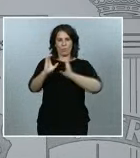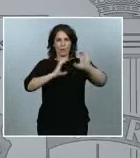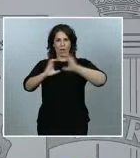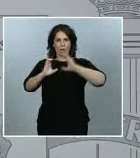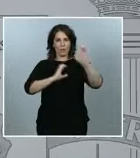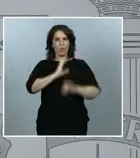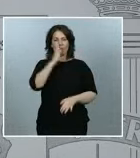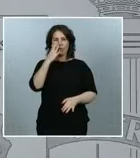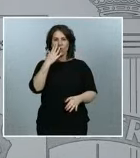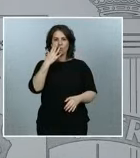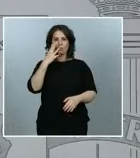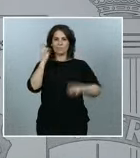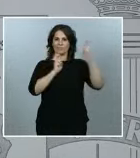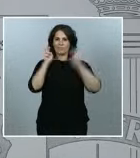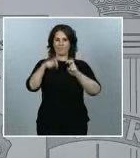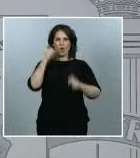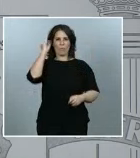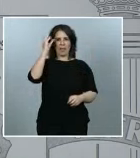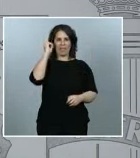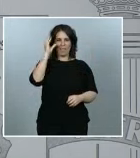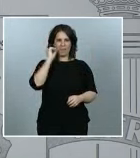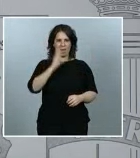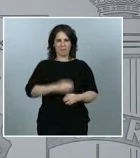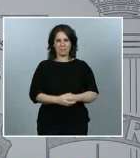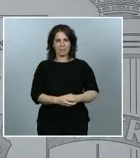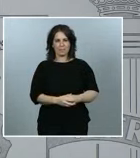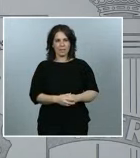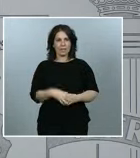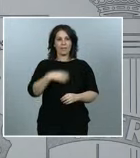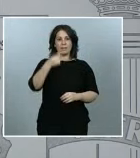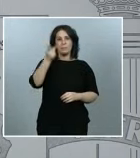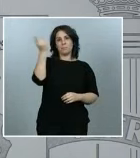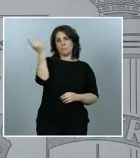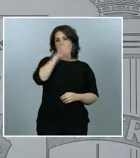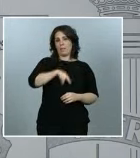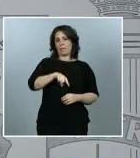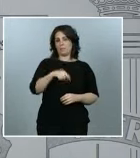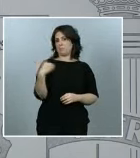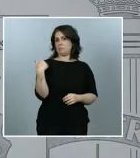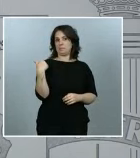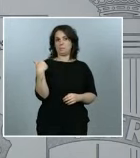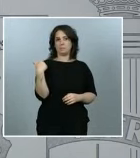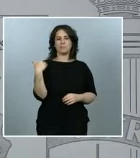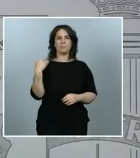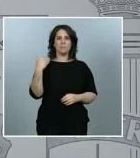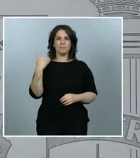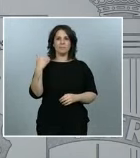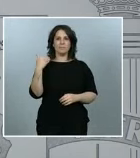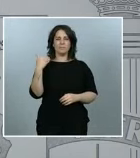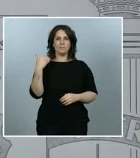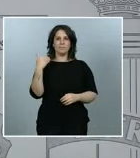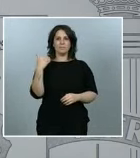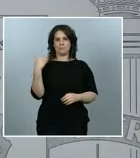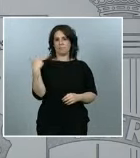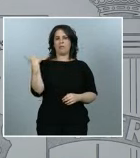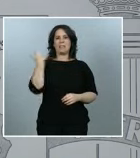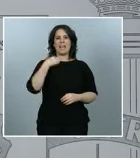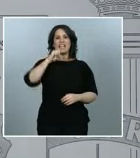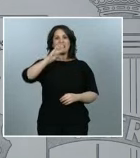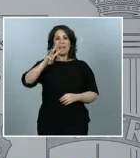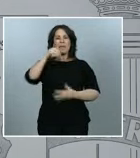esta comparecencia de prensa como saben acabamos de celebrar la decimotercera conferencia de presidentes